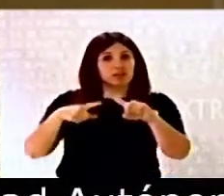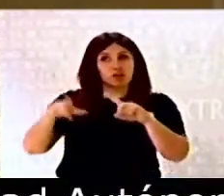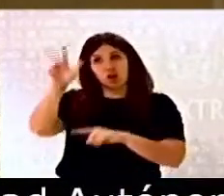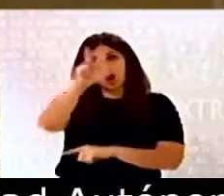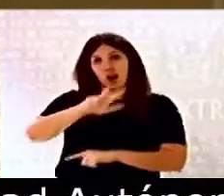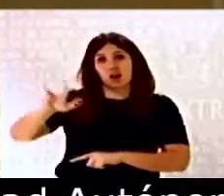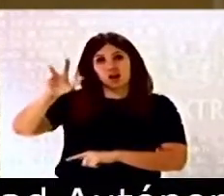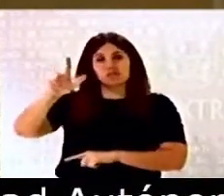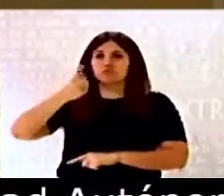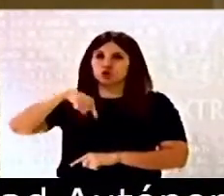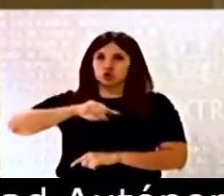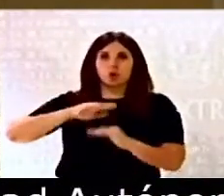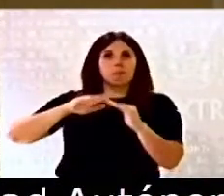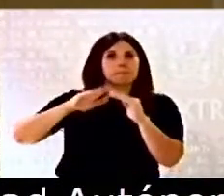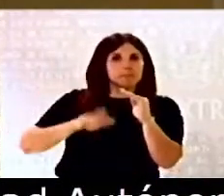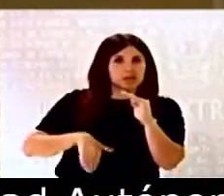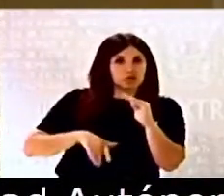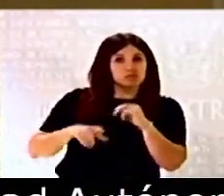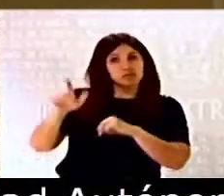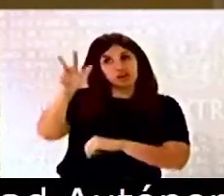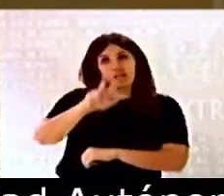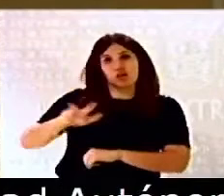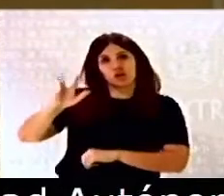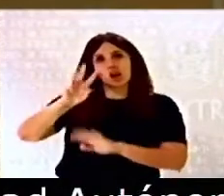en 8,75%.